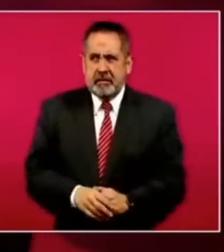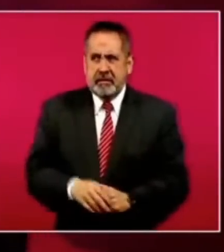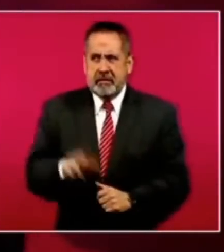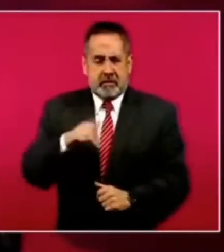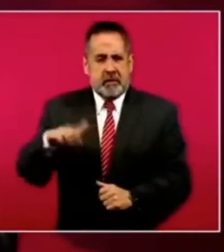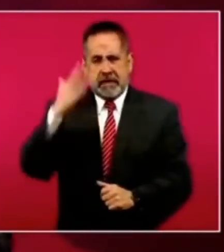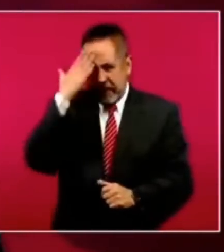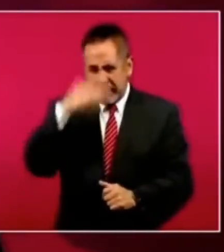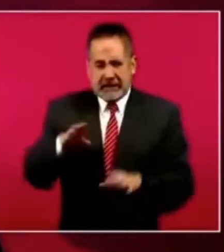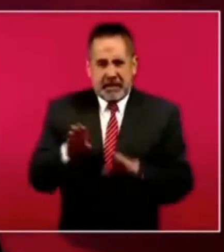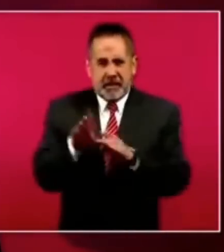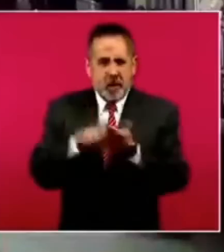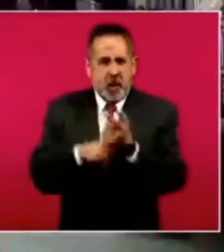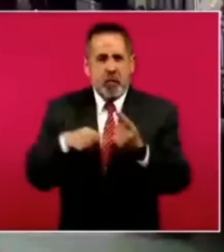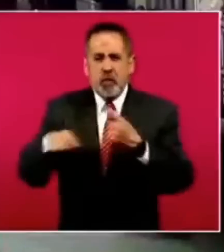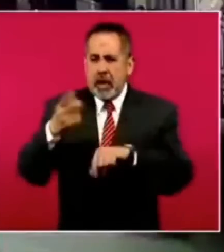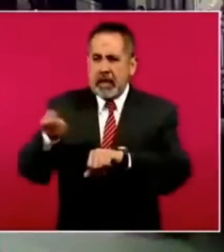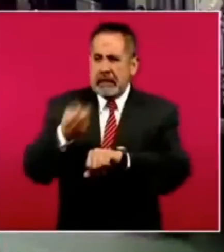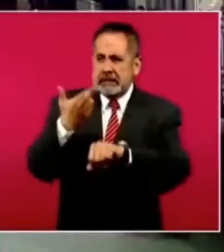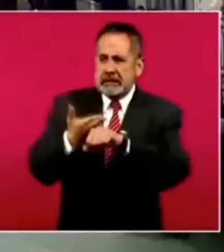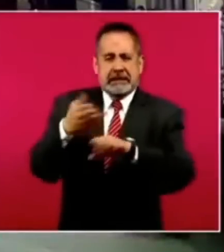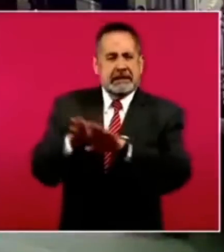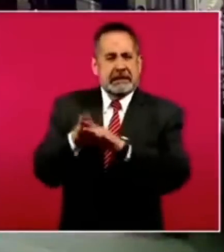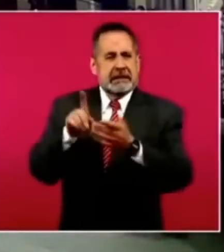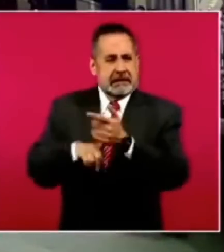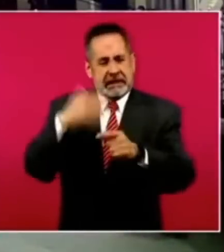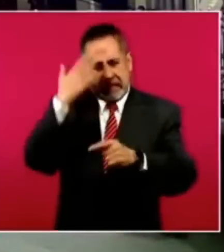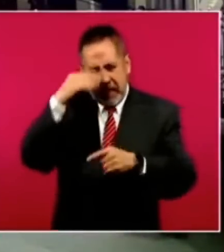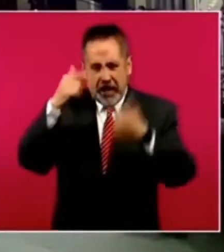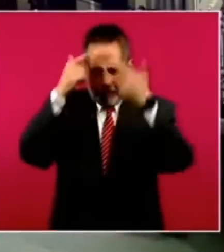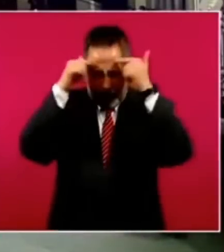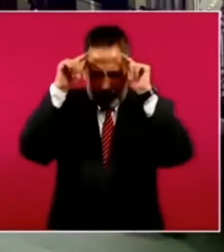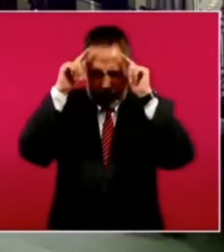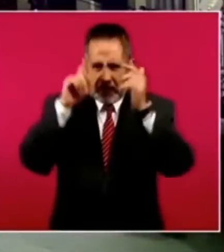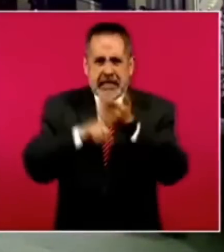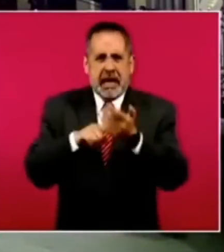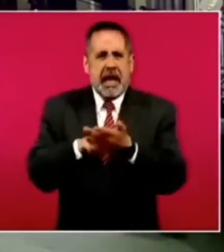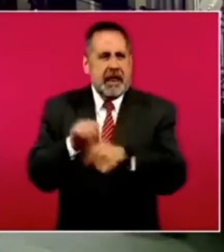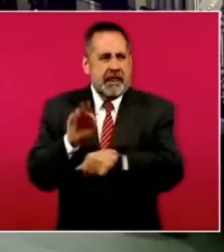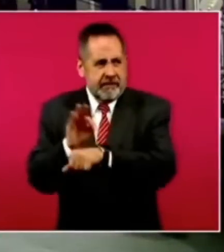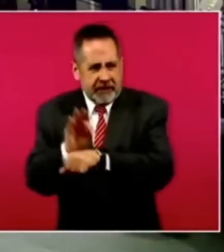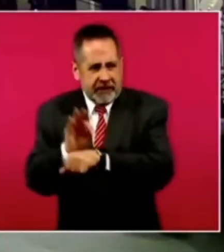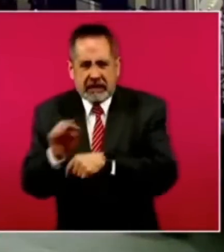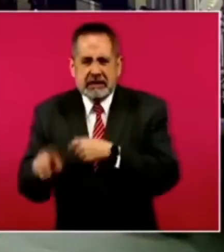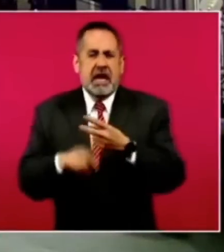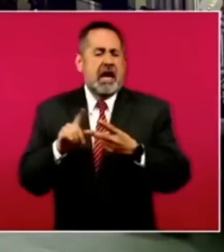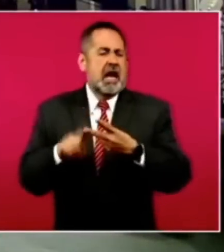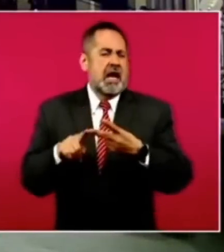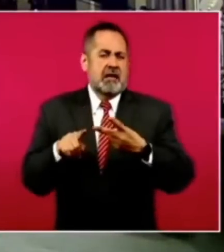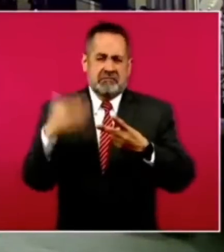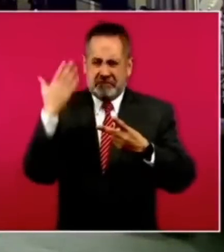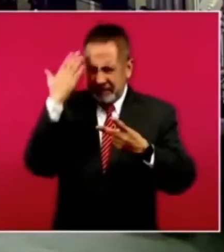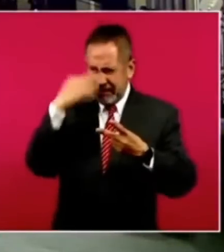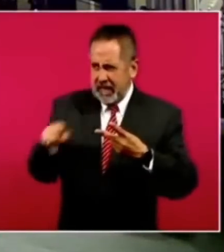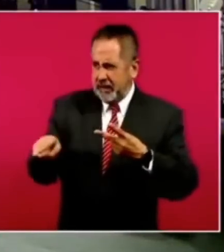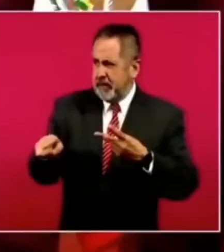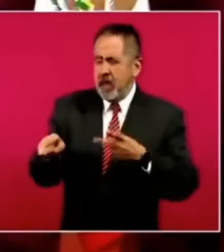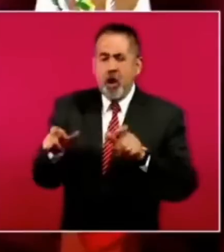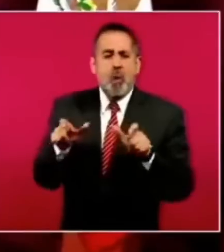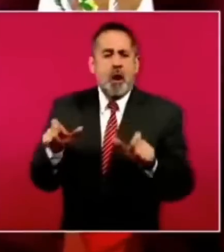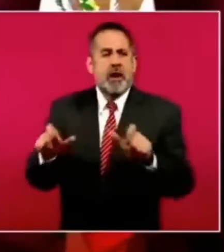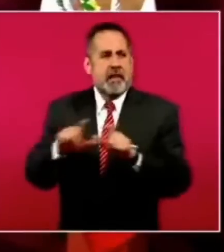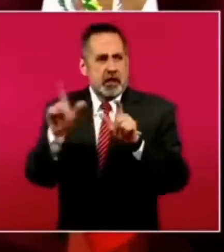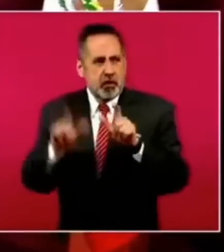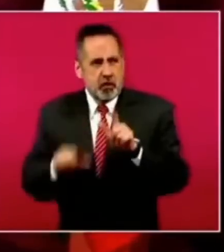Ya sabe la Secretaría de Marina, de Defensa, la